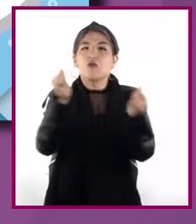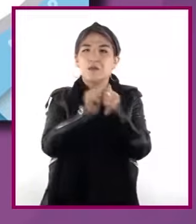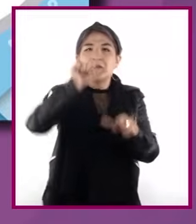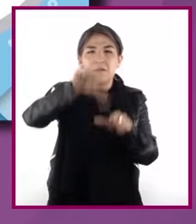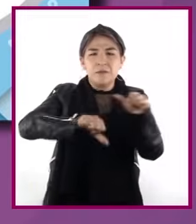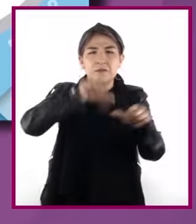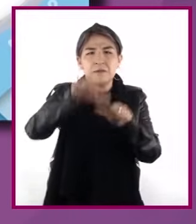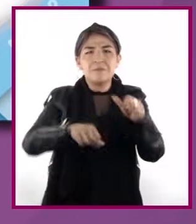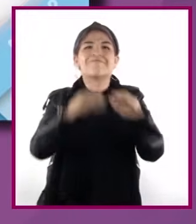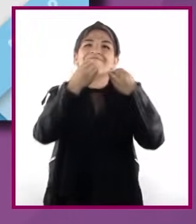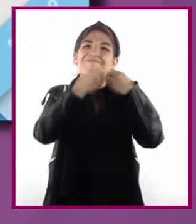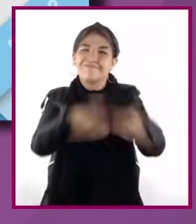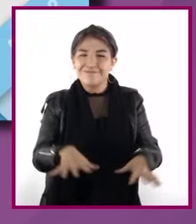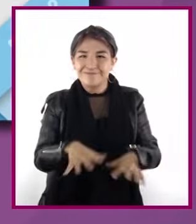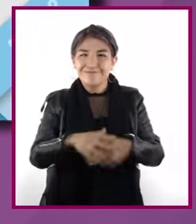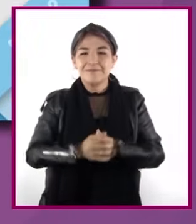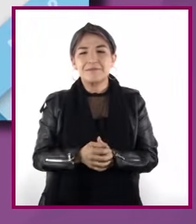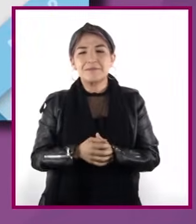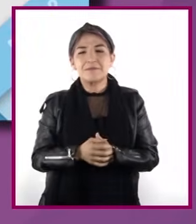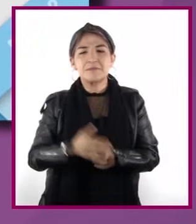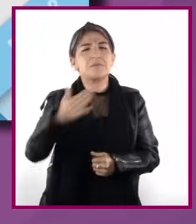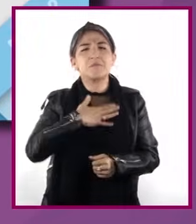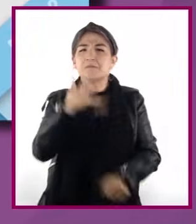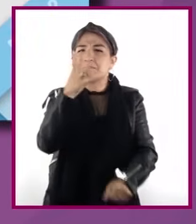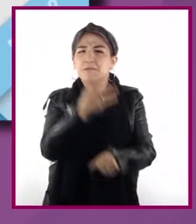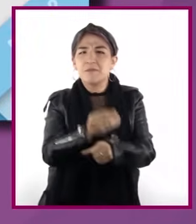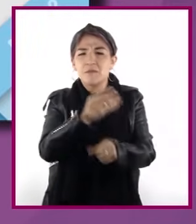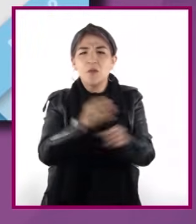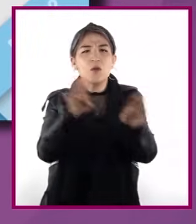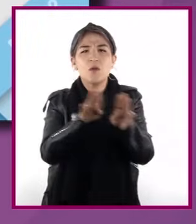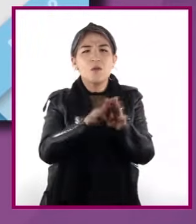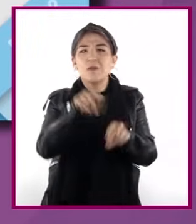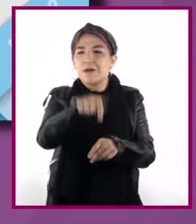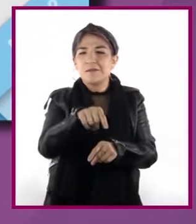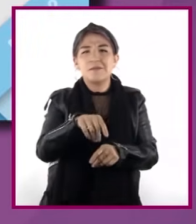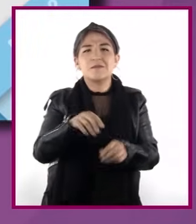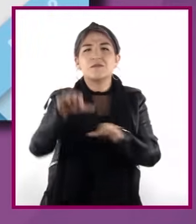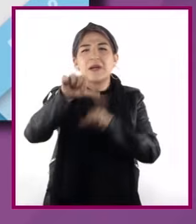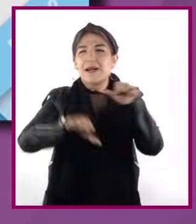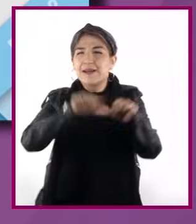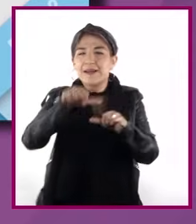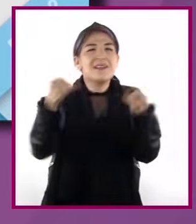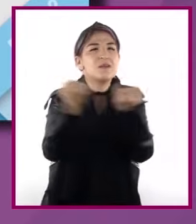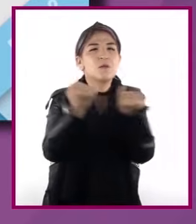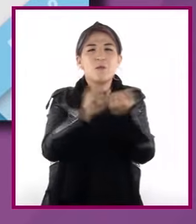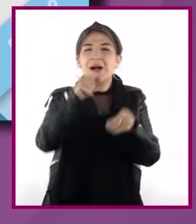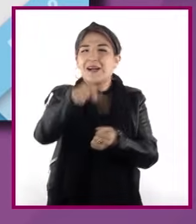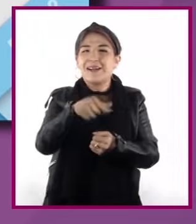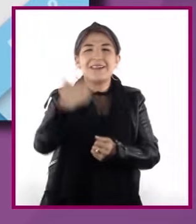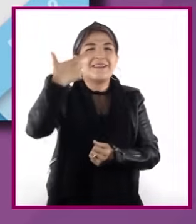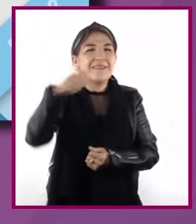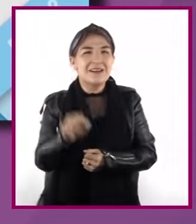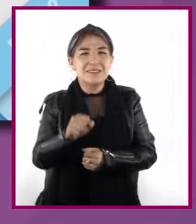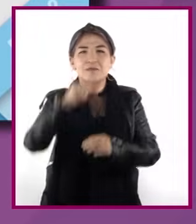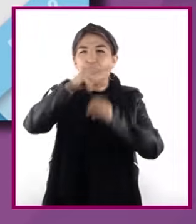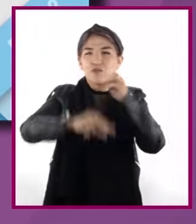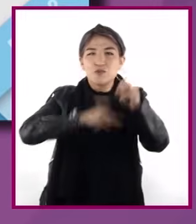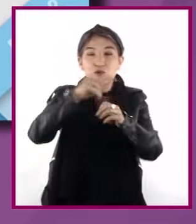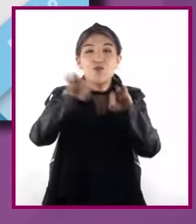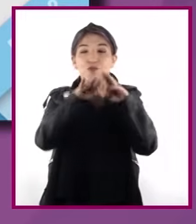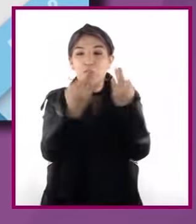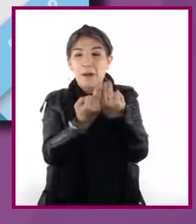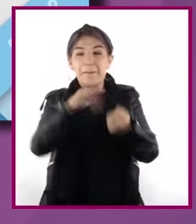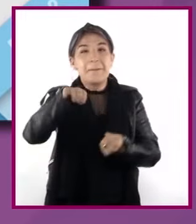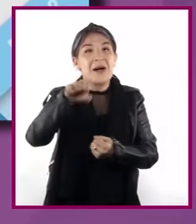los han perdido. Mi arreglo molecular es muy parecido al del gas. Mi forma, masa y